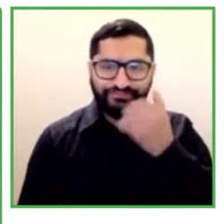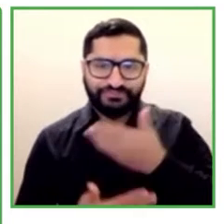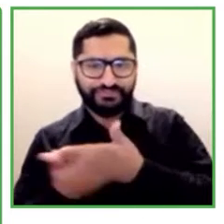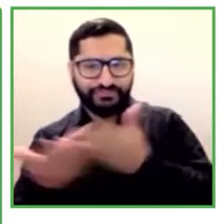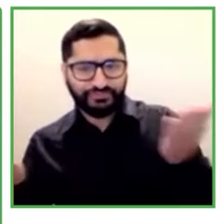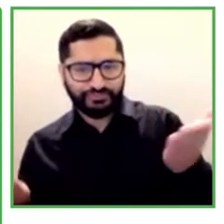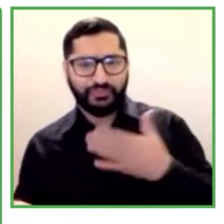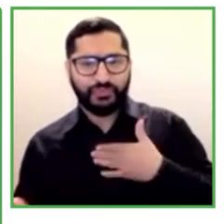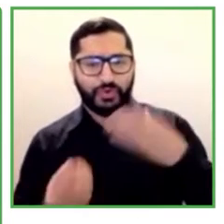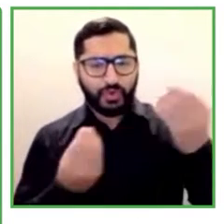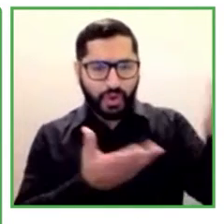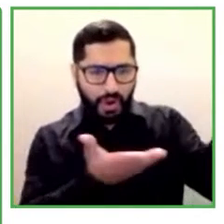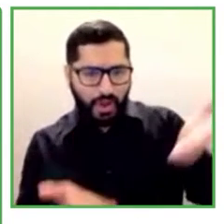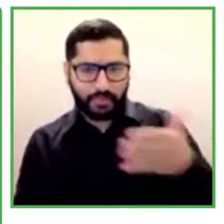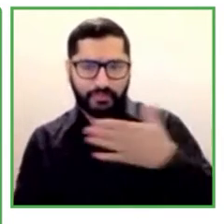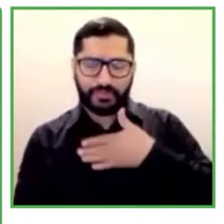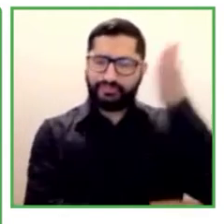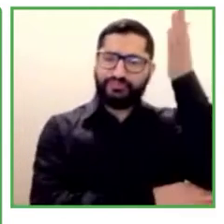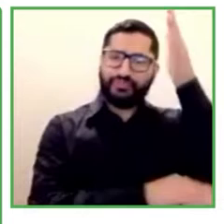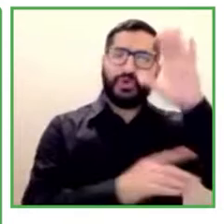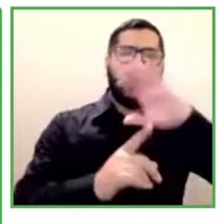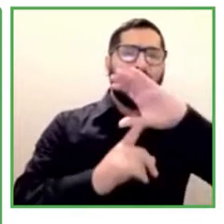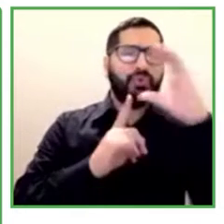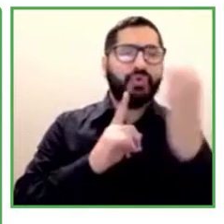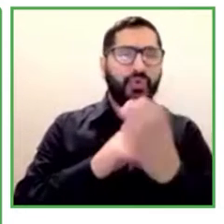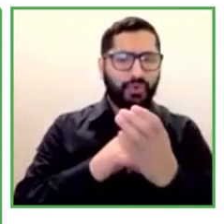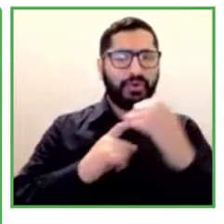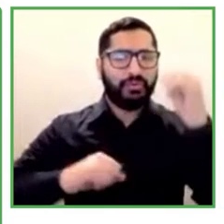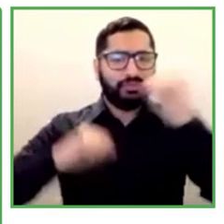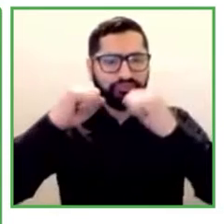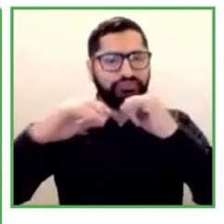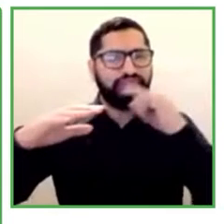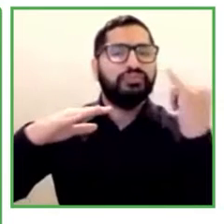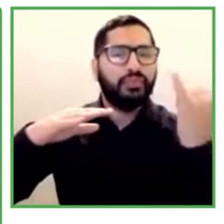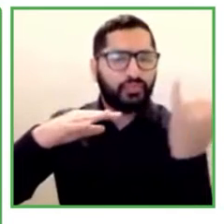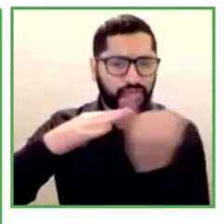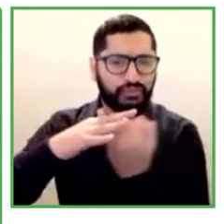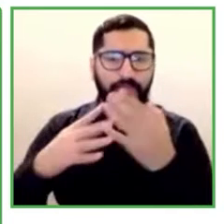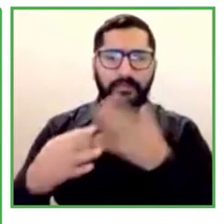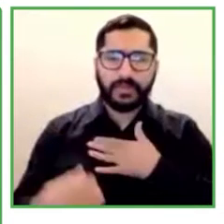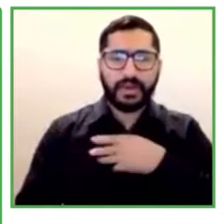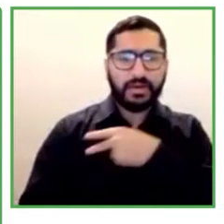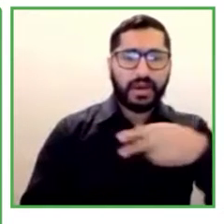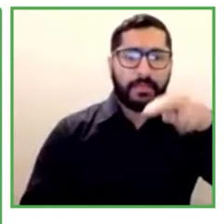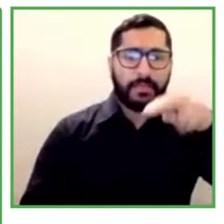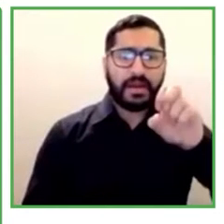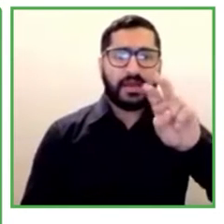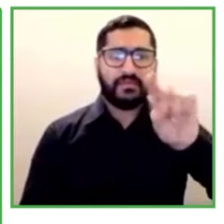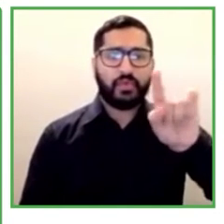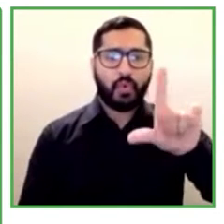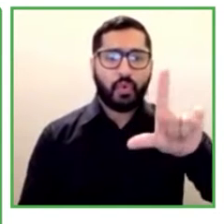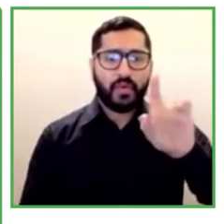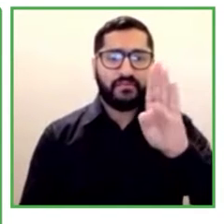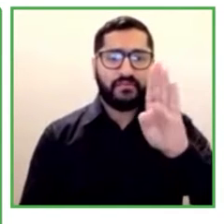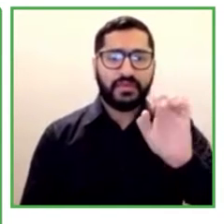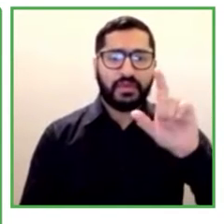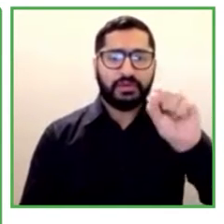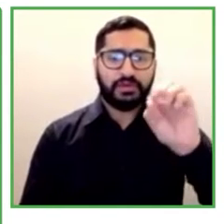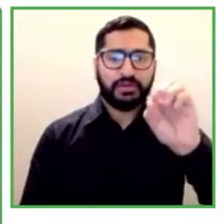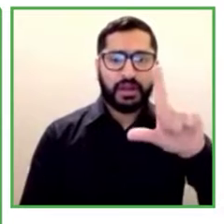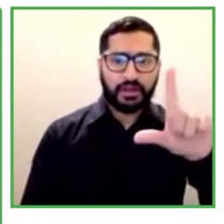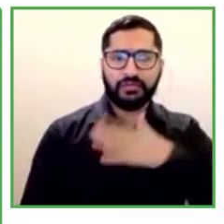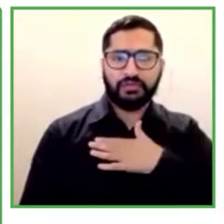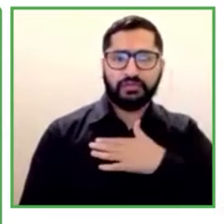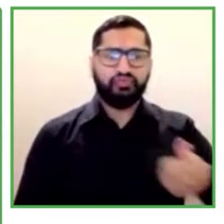Inclusiva. Me llamo Nev Gulpilsel Safkan, soy la gerente general de Samachi Foundation en Turquía. Para los que no